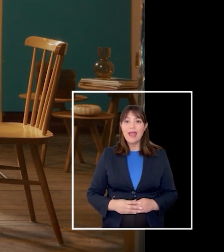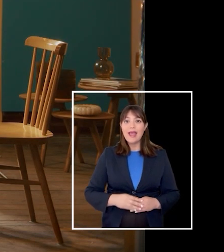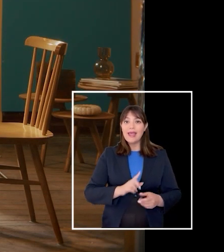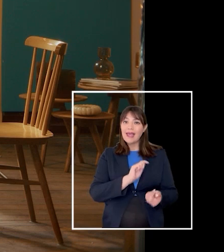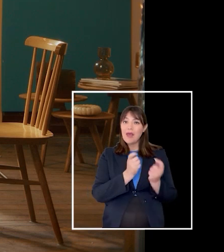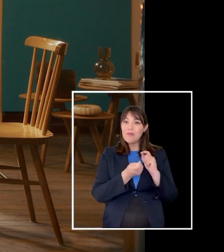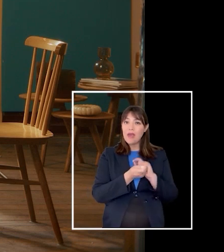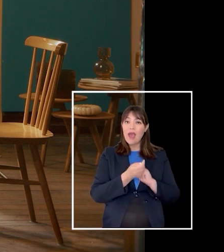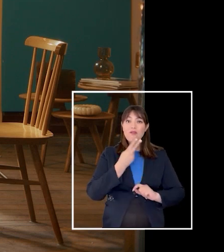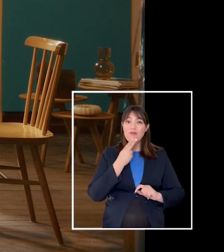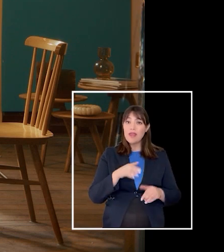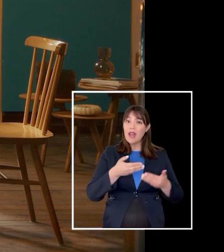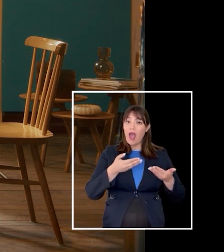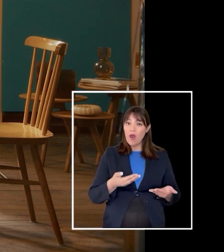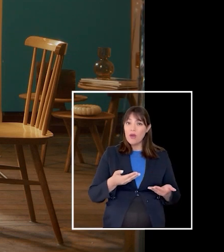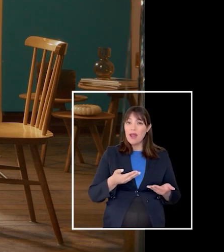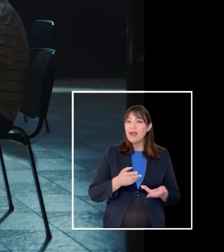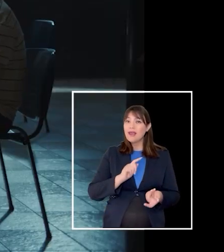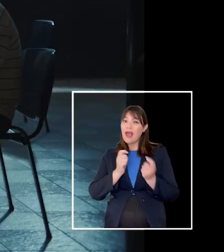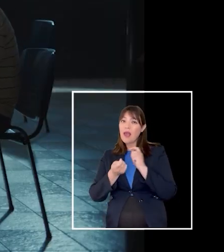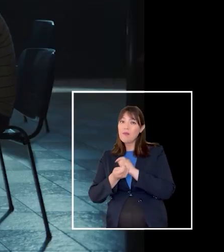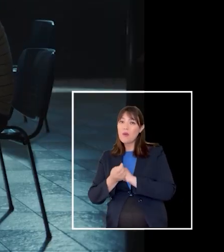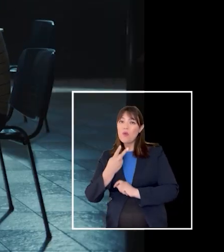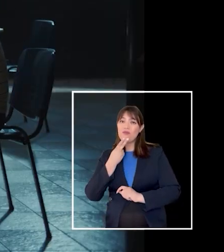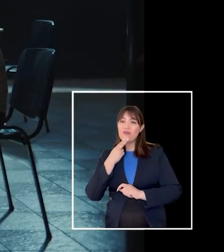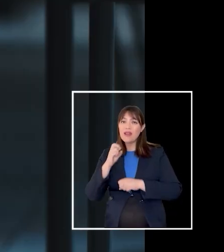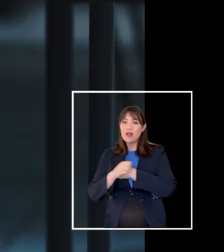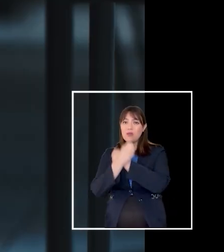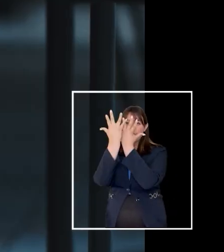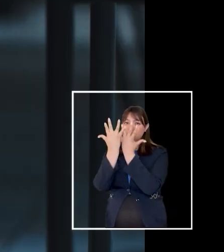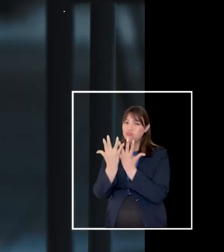No cambies vivir estos momentos por vivir en la